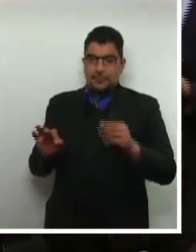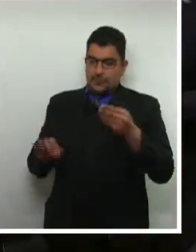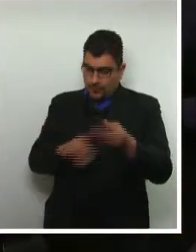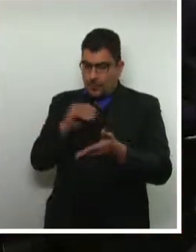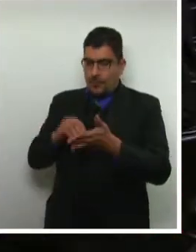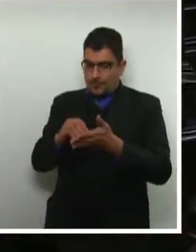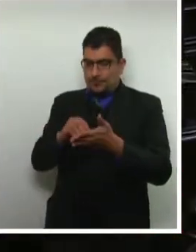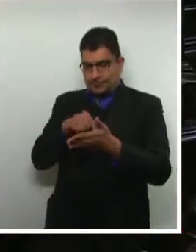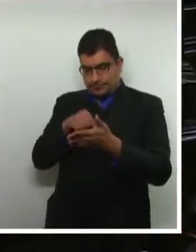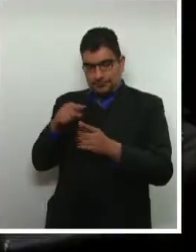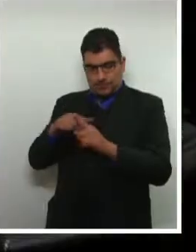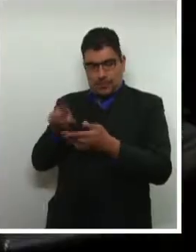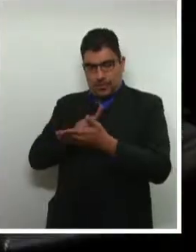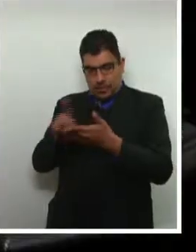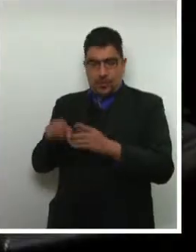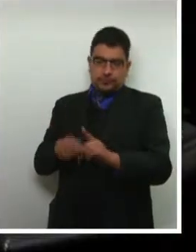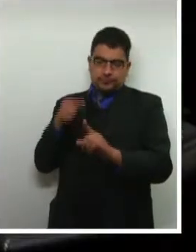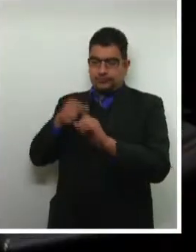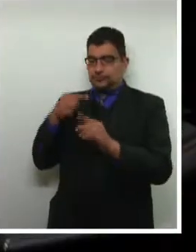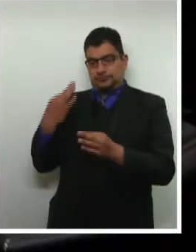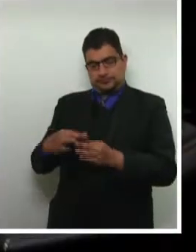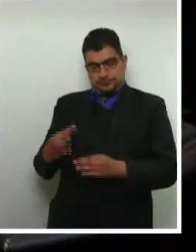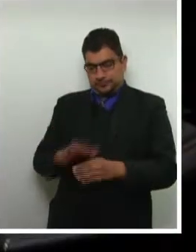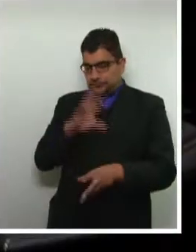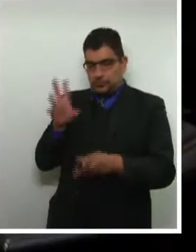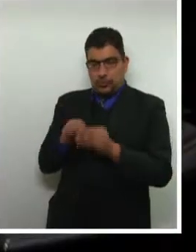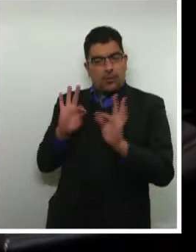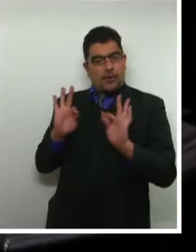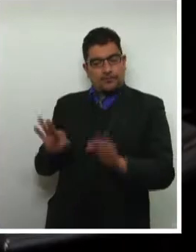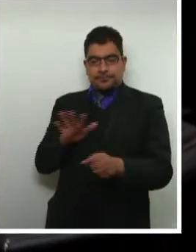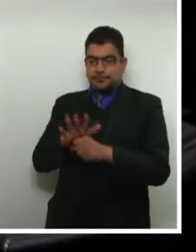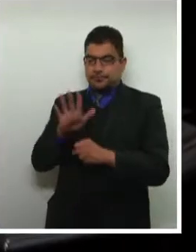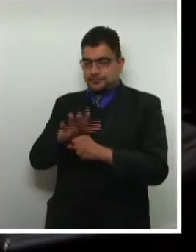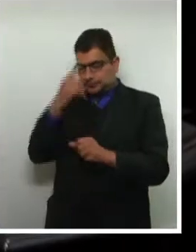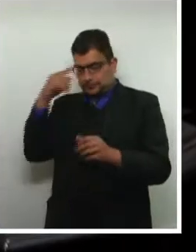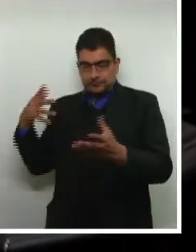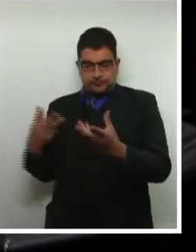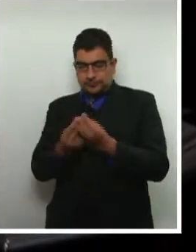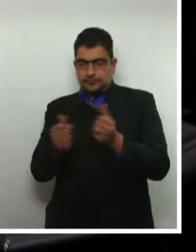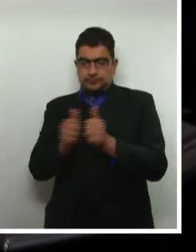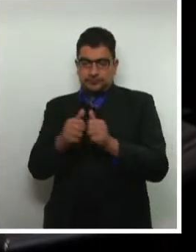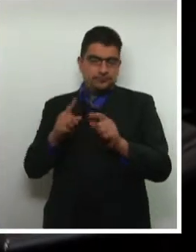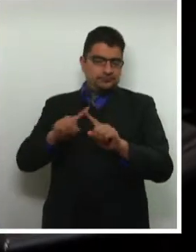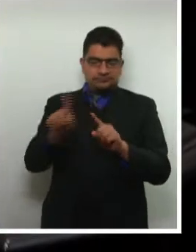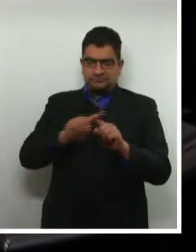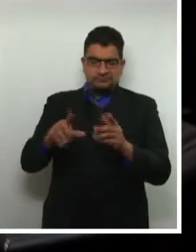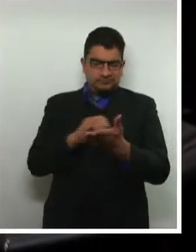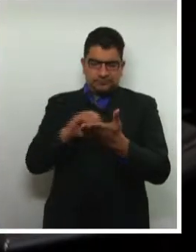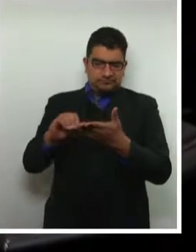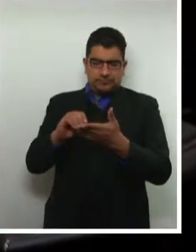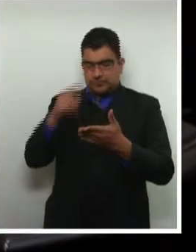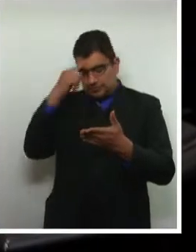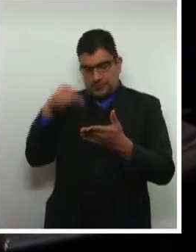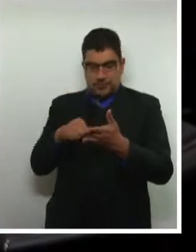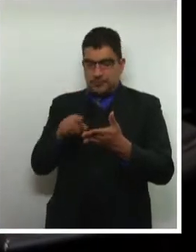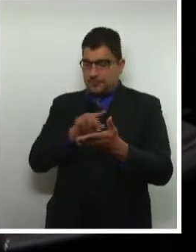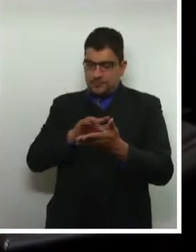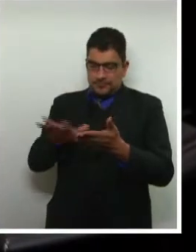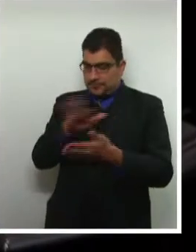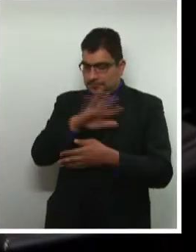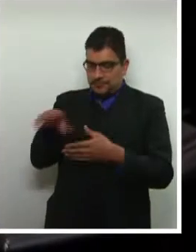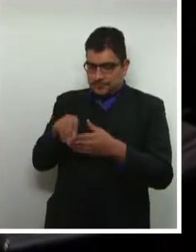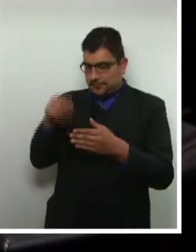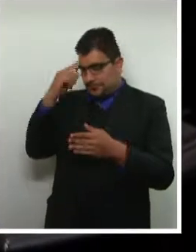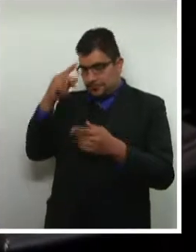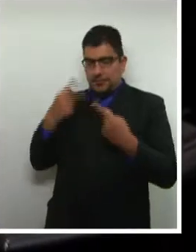Cumplimiento de los derechos, el fomento del crecimiento económico sustentable en la viabilidad y equilibrio fiscales